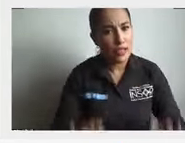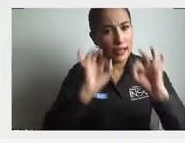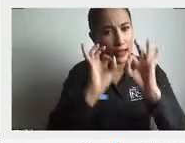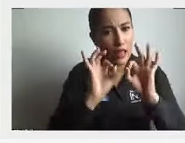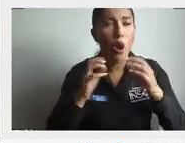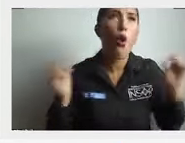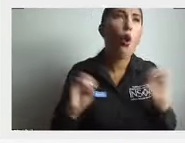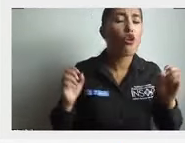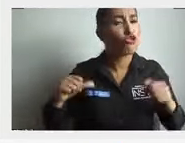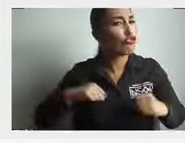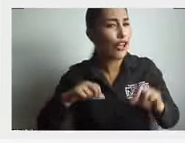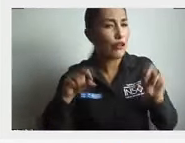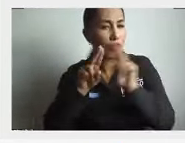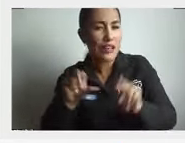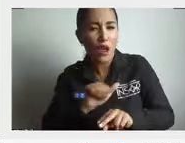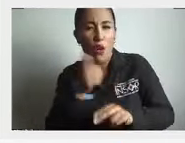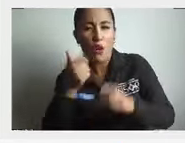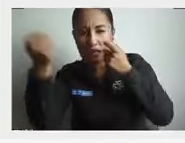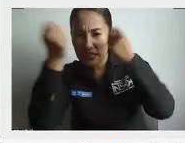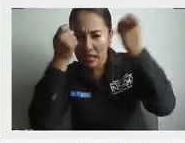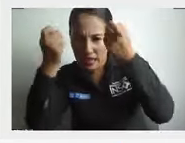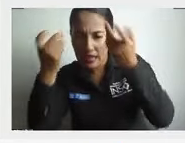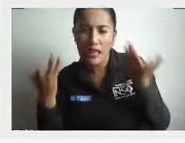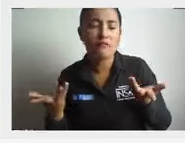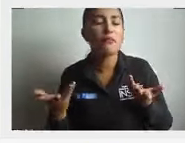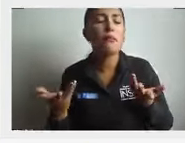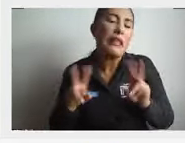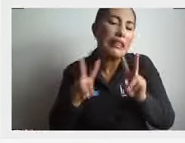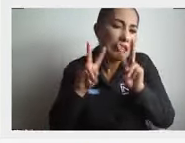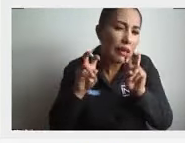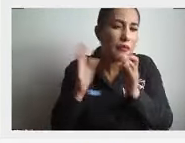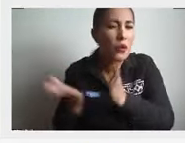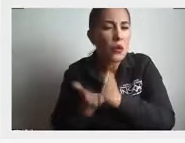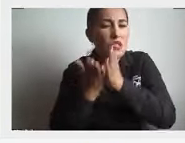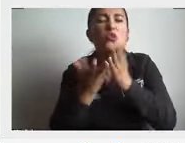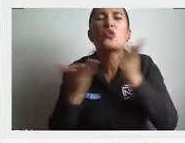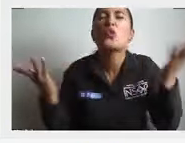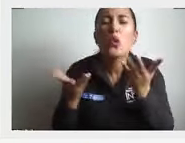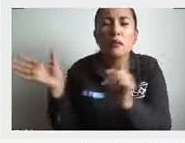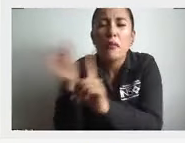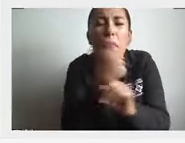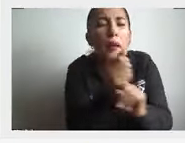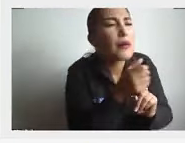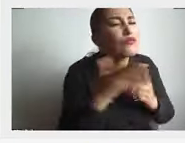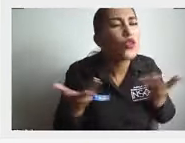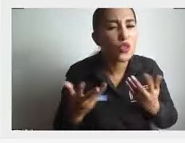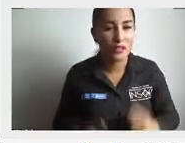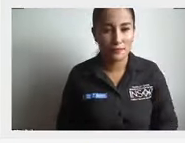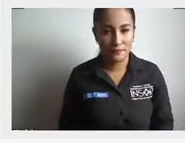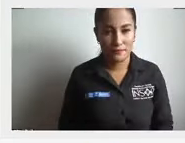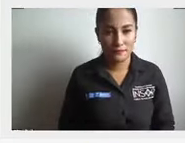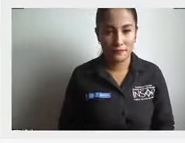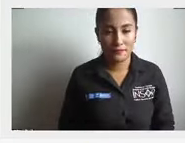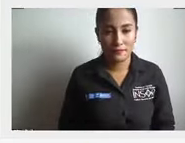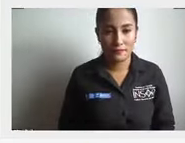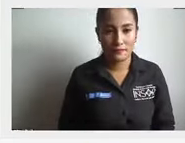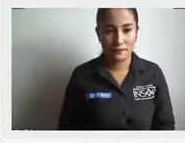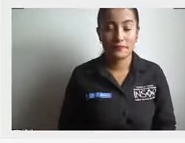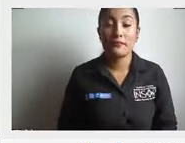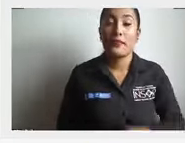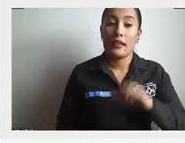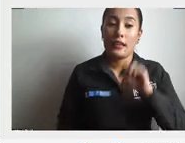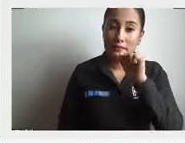la población con discapacidad en casa, puntualmente desde la parte educativa. Entonces, Mónica, quería empezar por ti. Sí, yo quería compartir